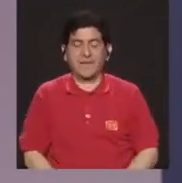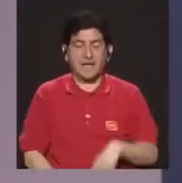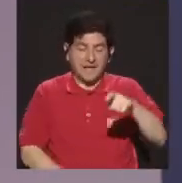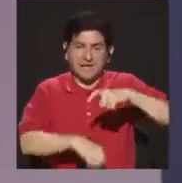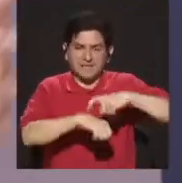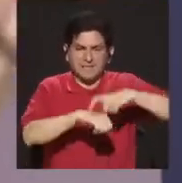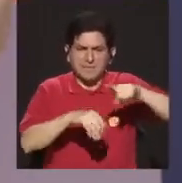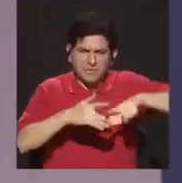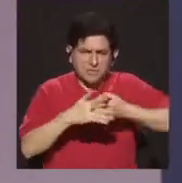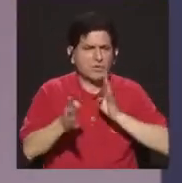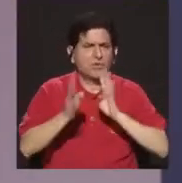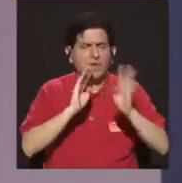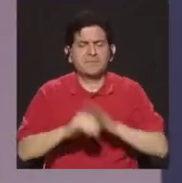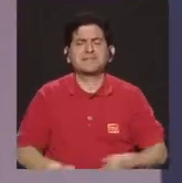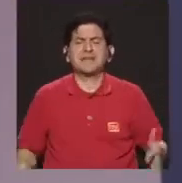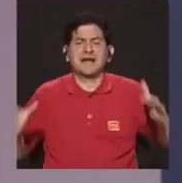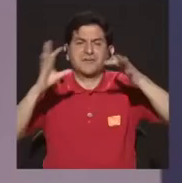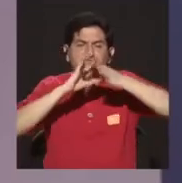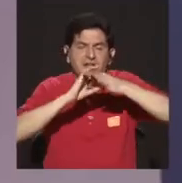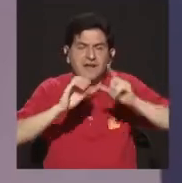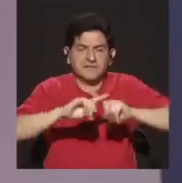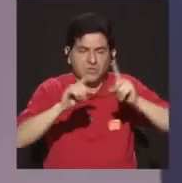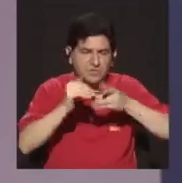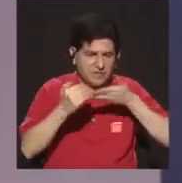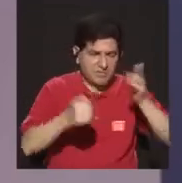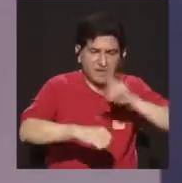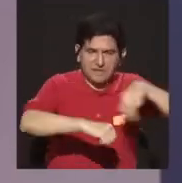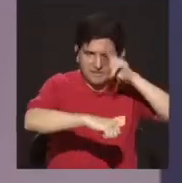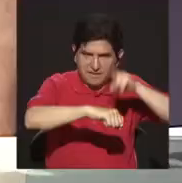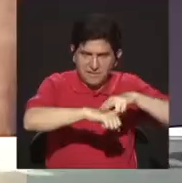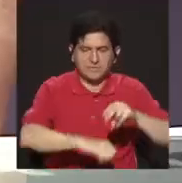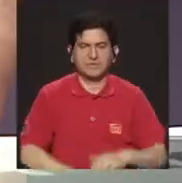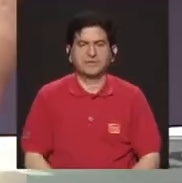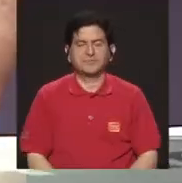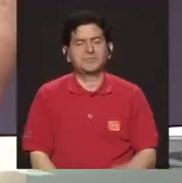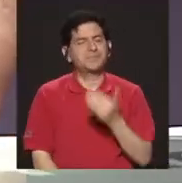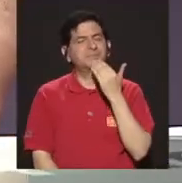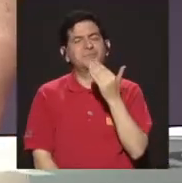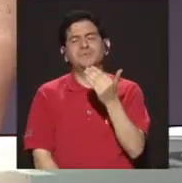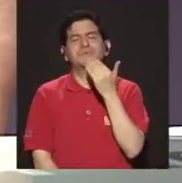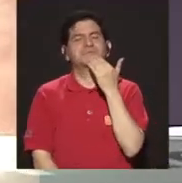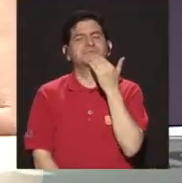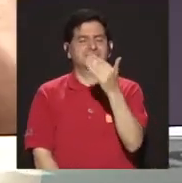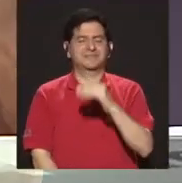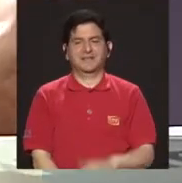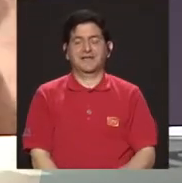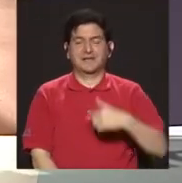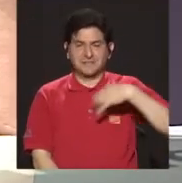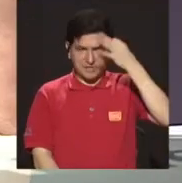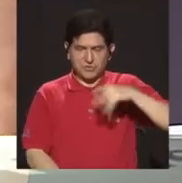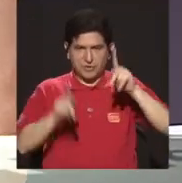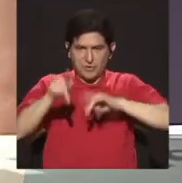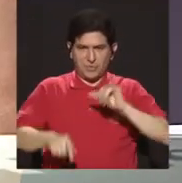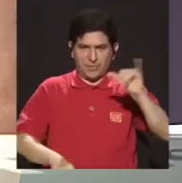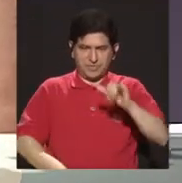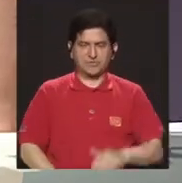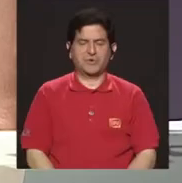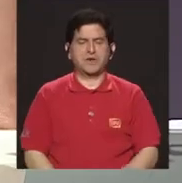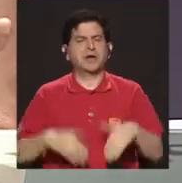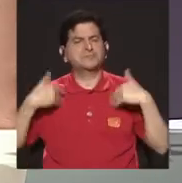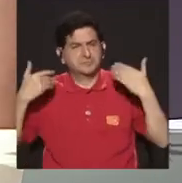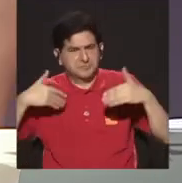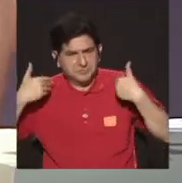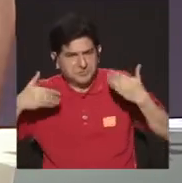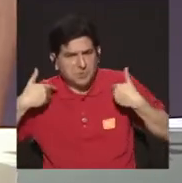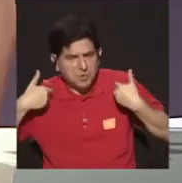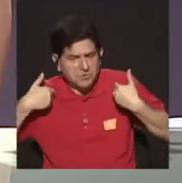donde tenemos que empezar a hablar incluso la relación entre distintos aspectos nacionales bueno les agradezco mucho creo que el público también está muy contento y